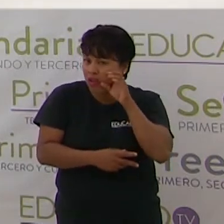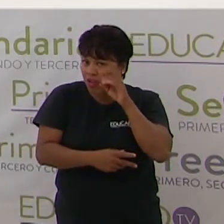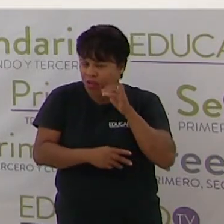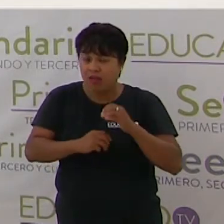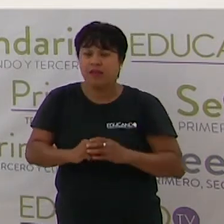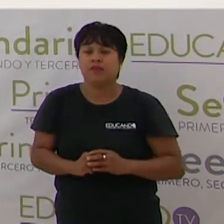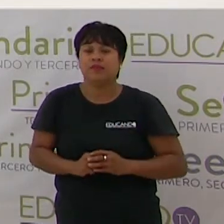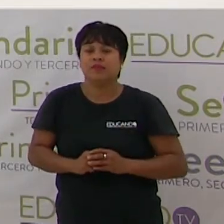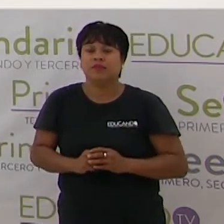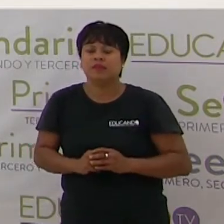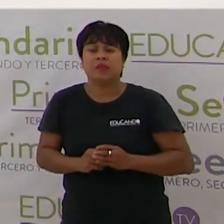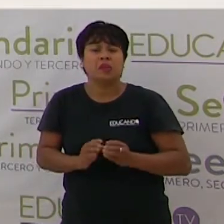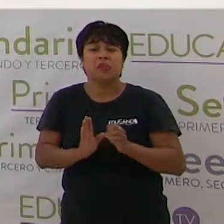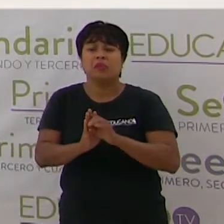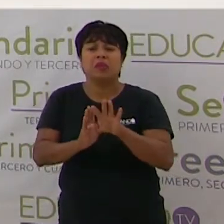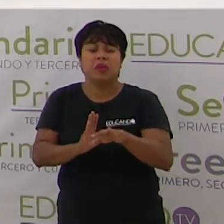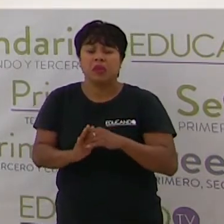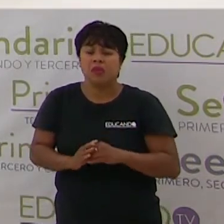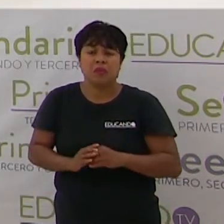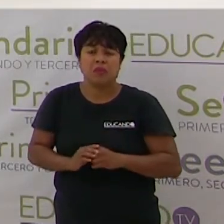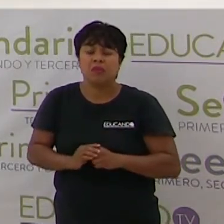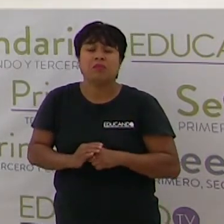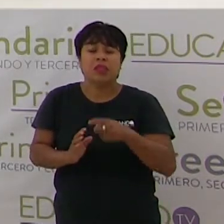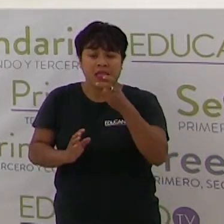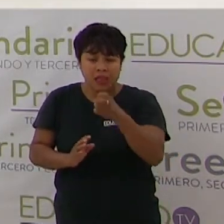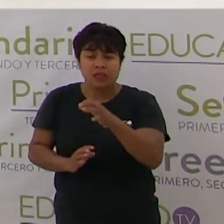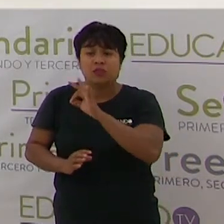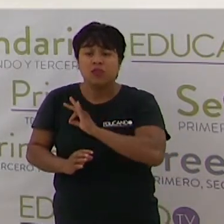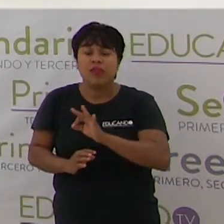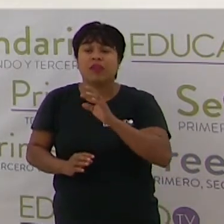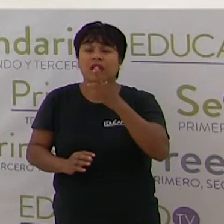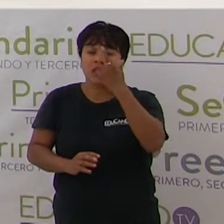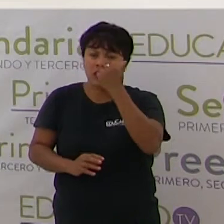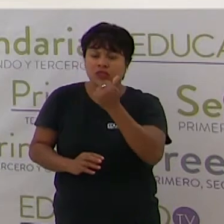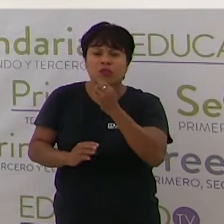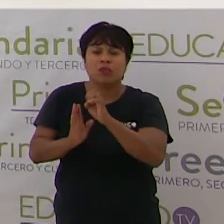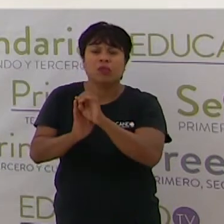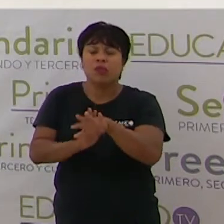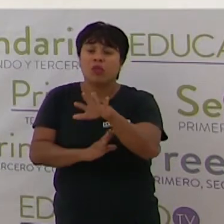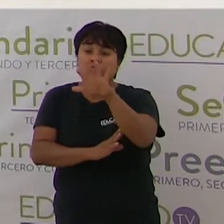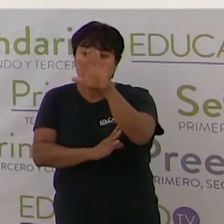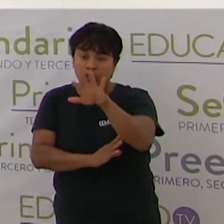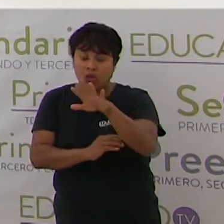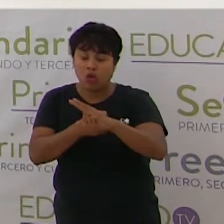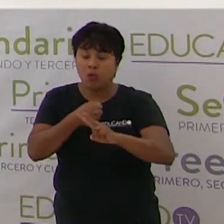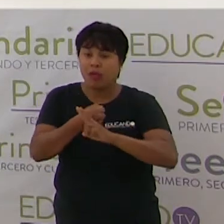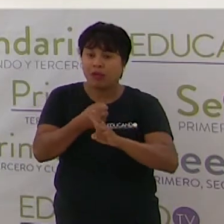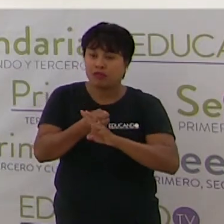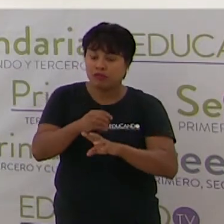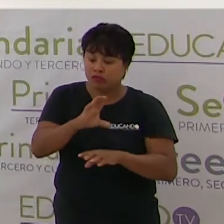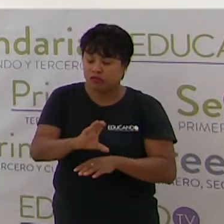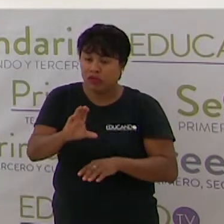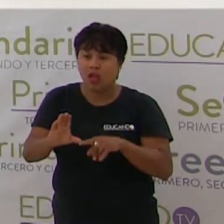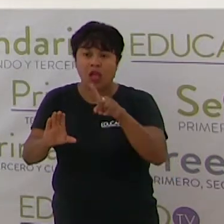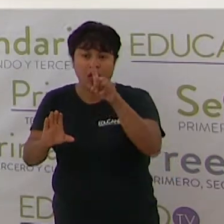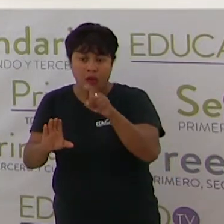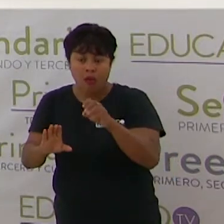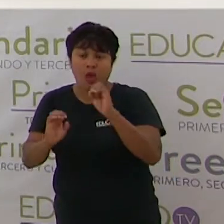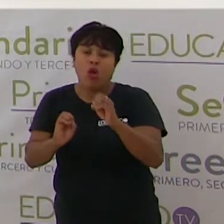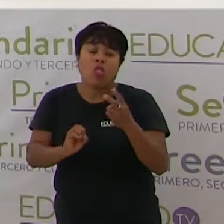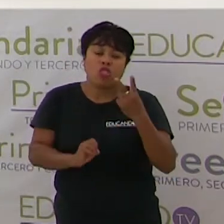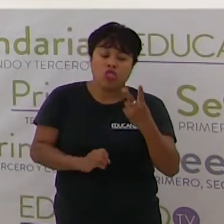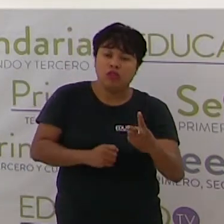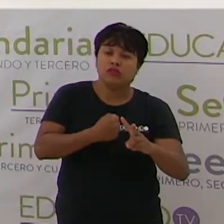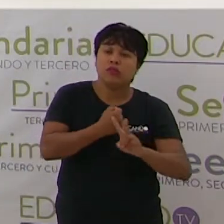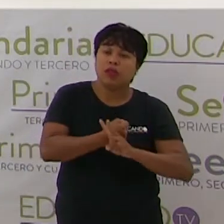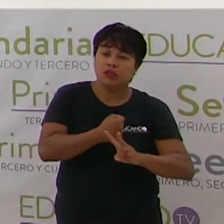agua de naranja. Y, por ejemplo, puede ser una razón de 5 vasos, por ejemplo, de agua simple por 2 vasos